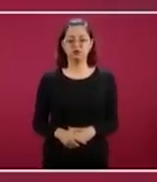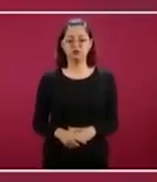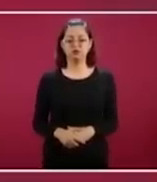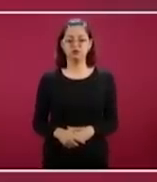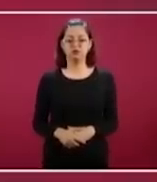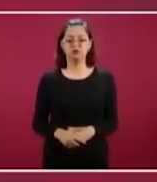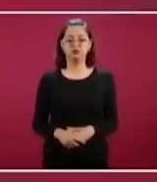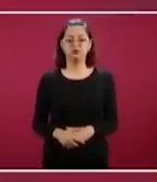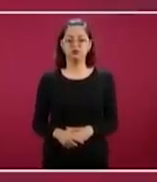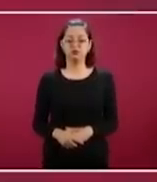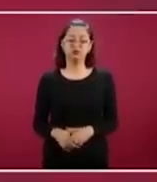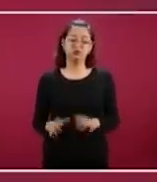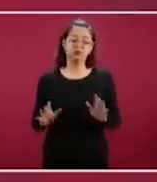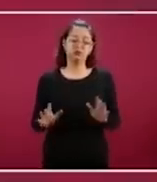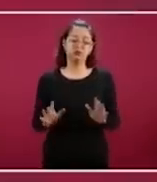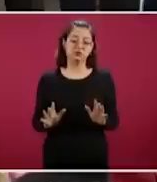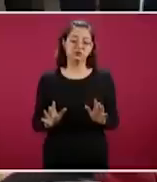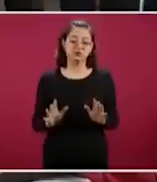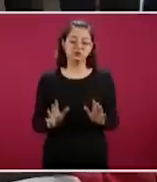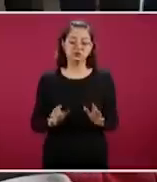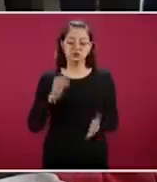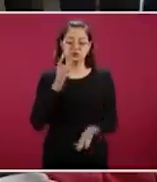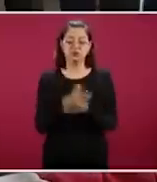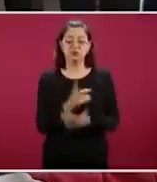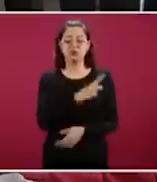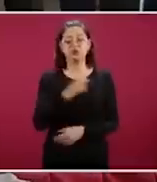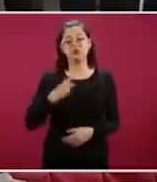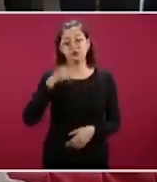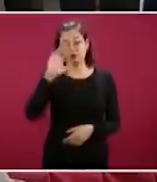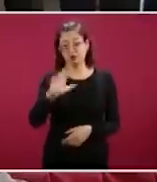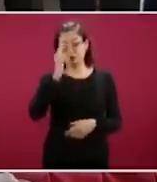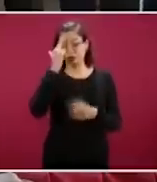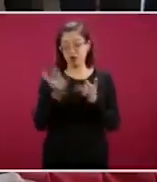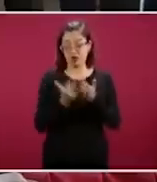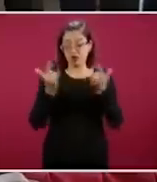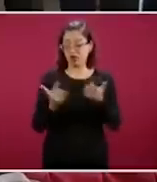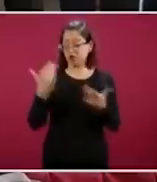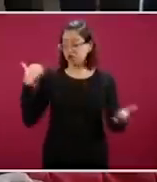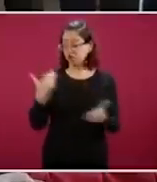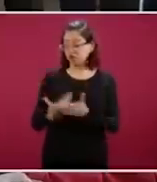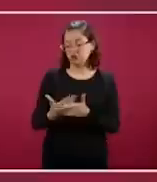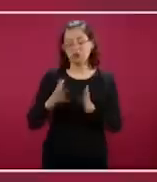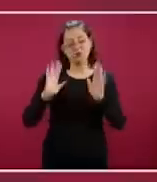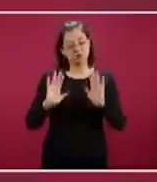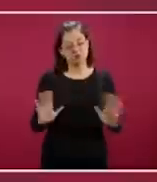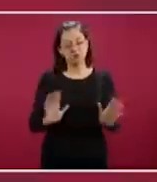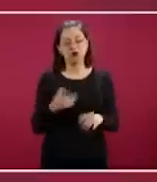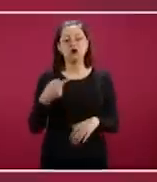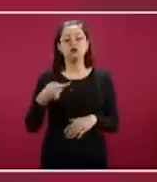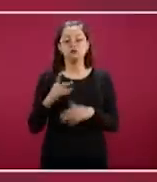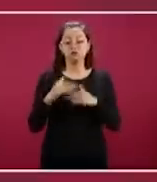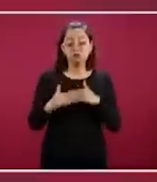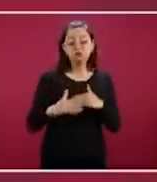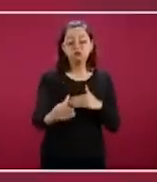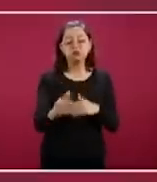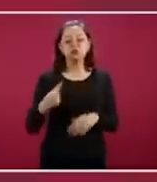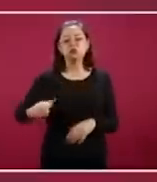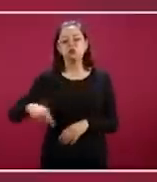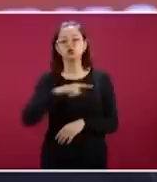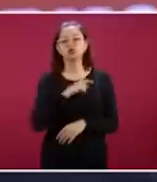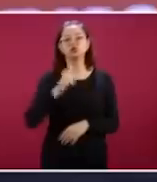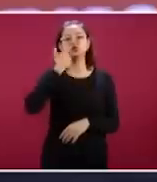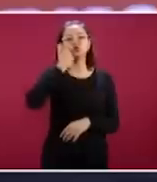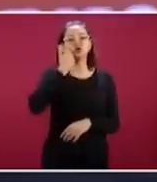el puro antecedente histórico. Lo que nosotros deseamos es mantener muy